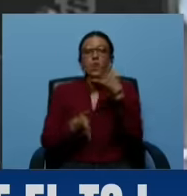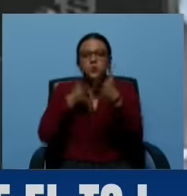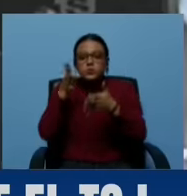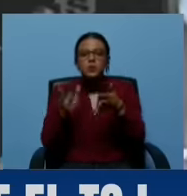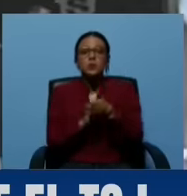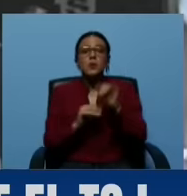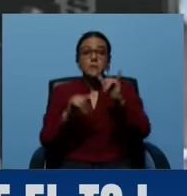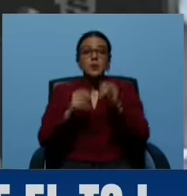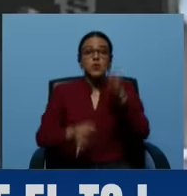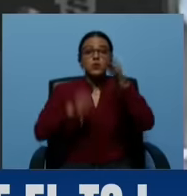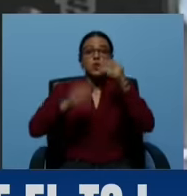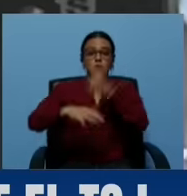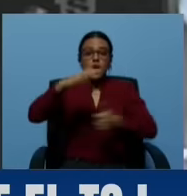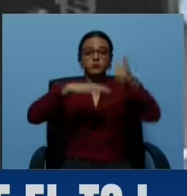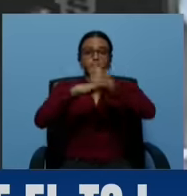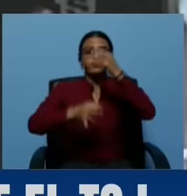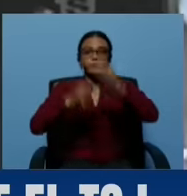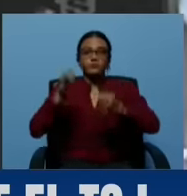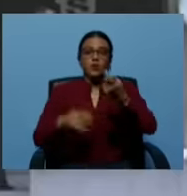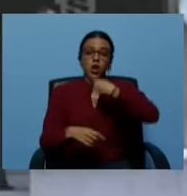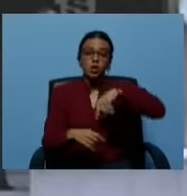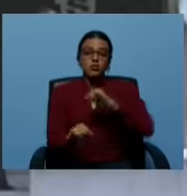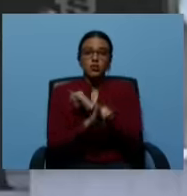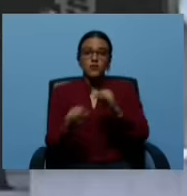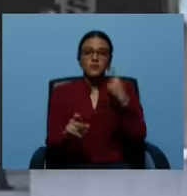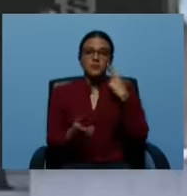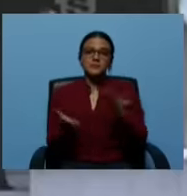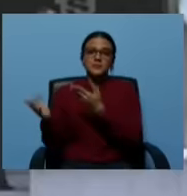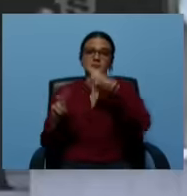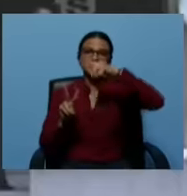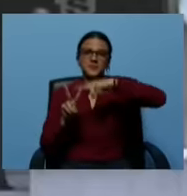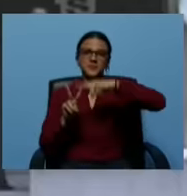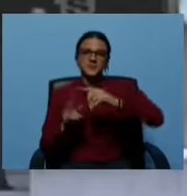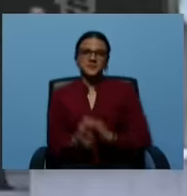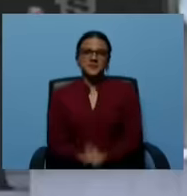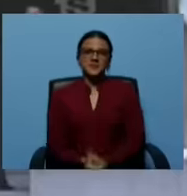Supremo de Justicia. Nosotros con estas imágenes, con esta información, vamos a retornar nuevamente al contacto a los estudios. Adelante.